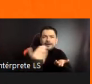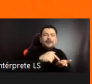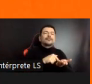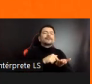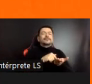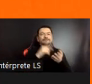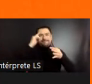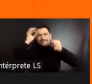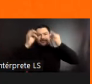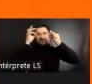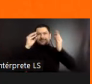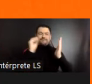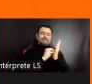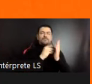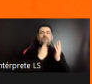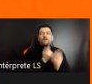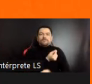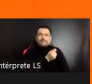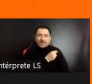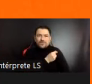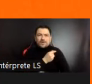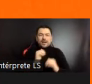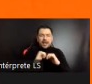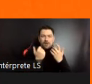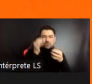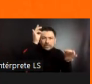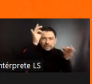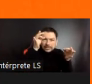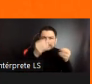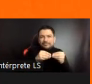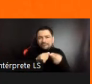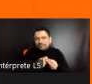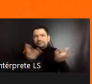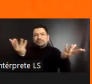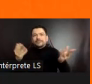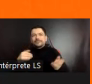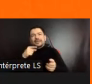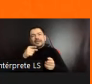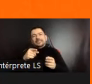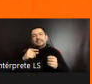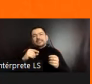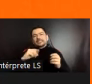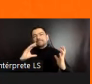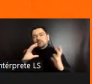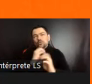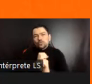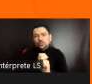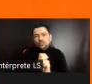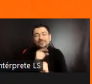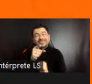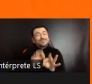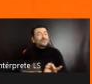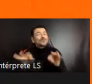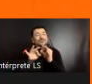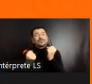vacunas. Déjenme concluir con eso. Y es que nosotros necesitamos definitivamente apalancar más las ciencias sociales en temas